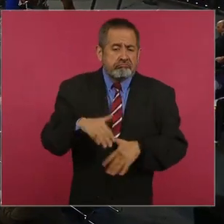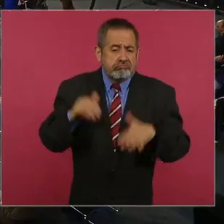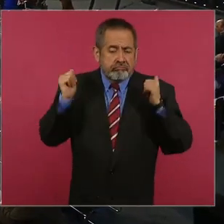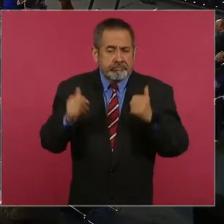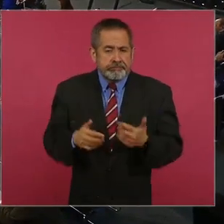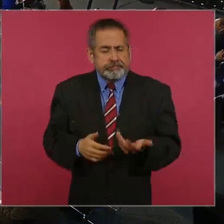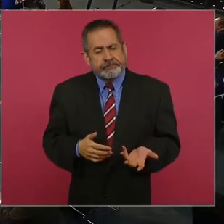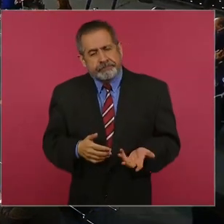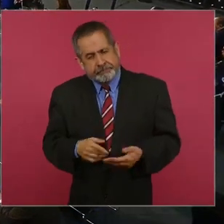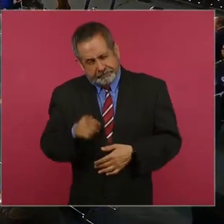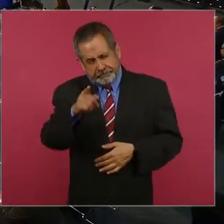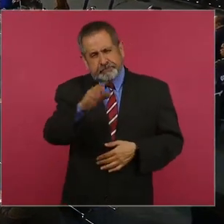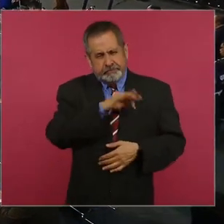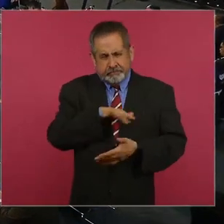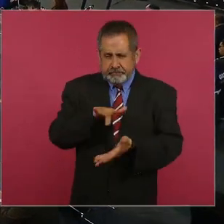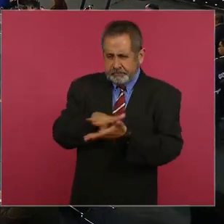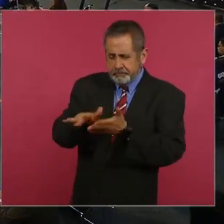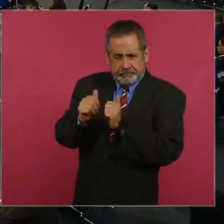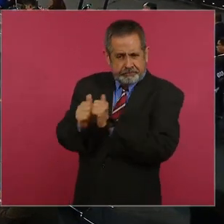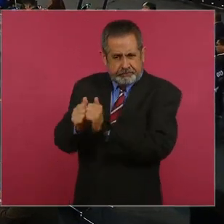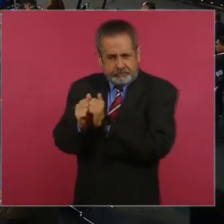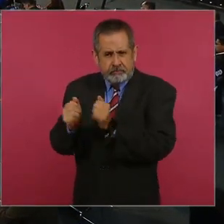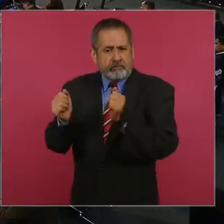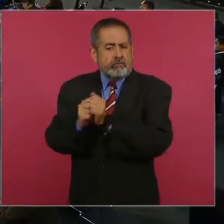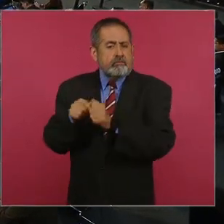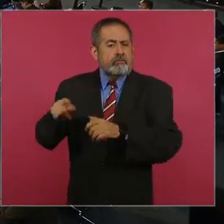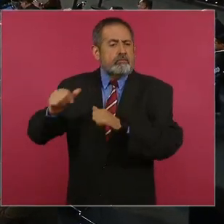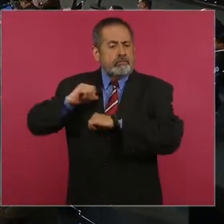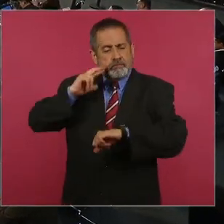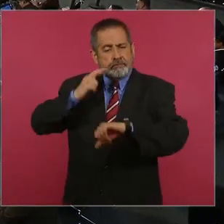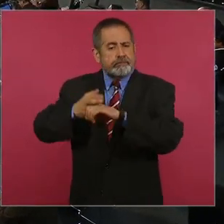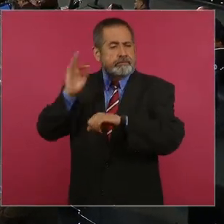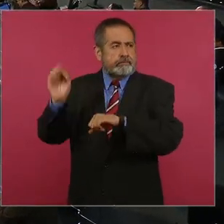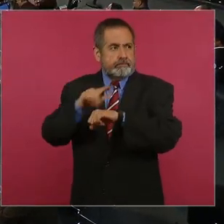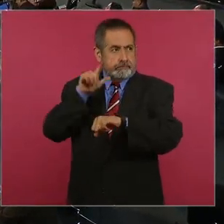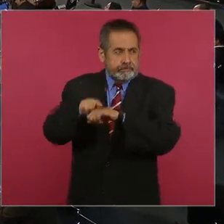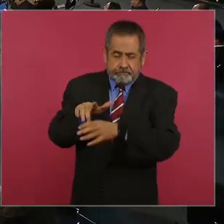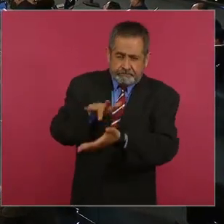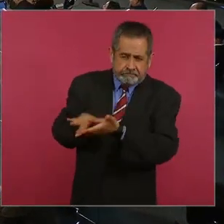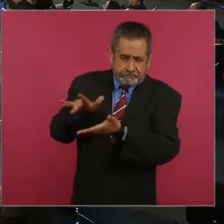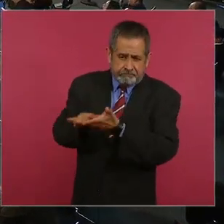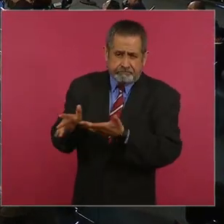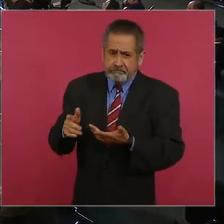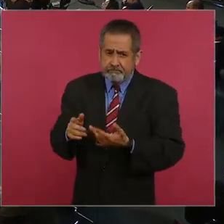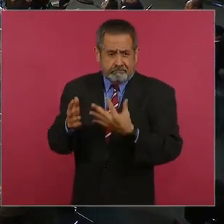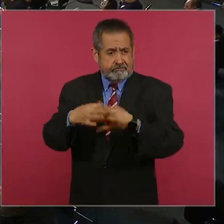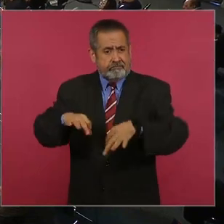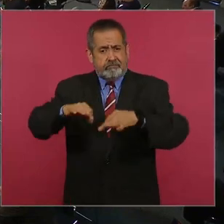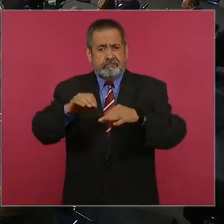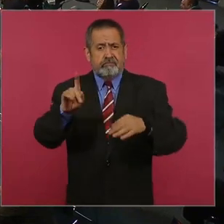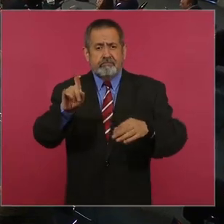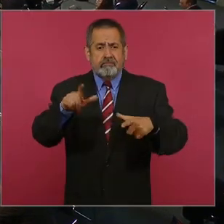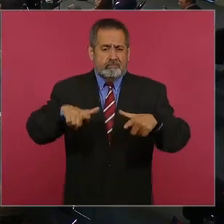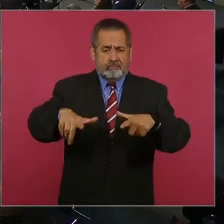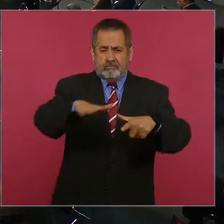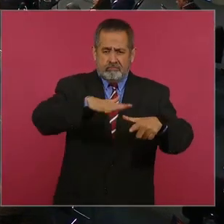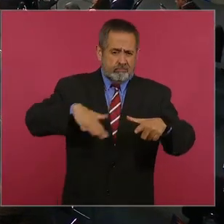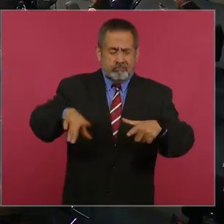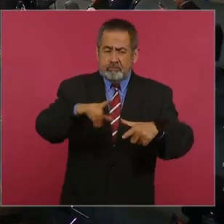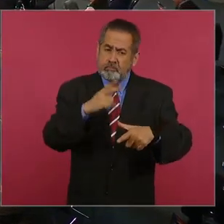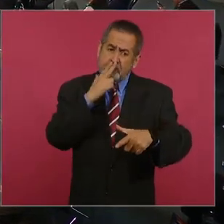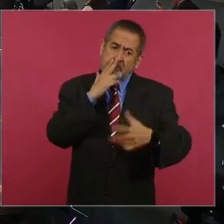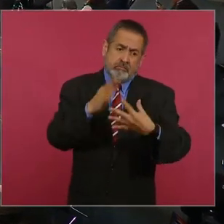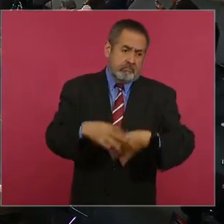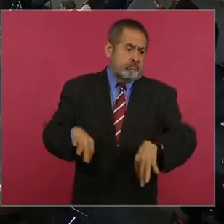acompañamiento al tema desde el ámbito de competencia federal dada la importancia de estas dos lagunas que forman